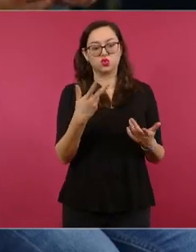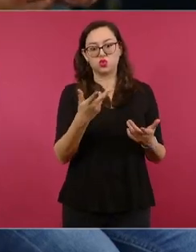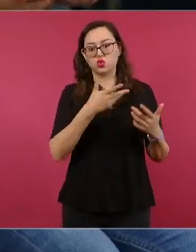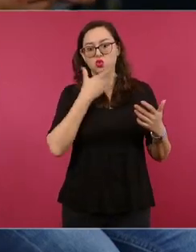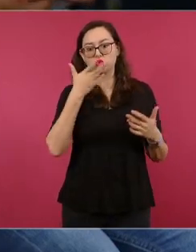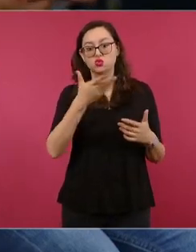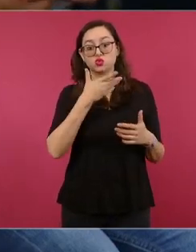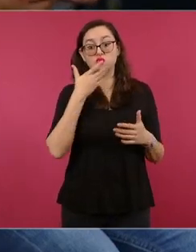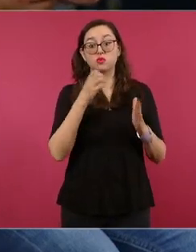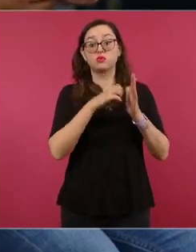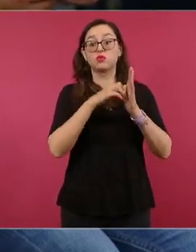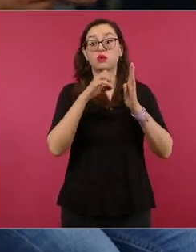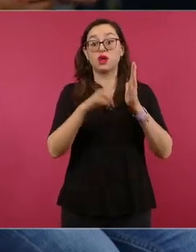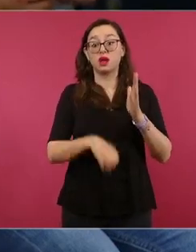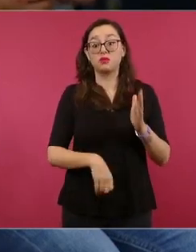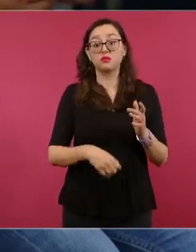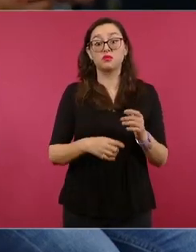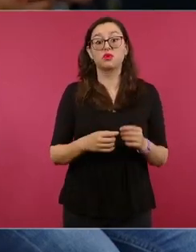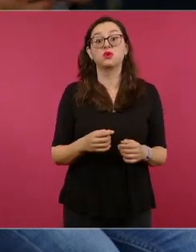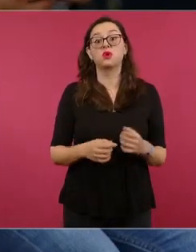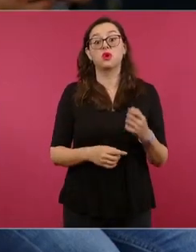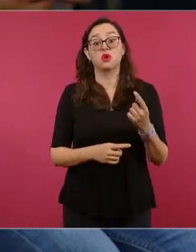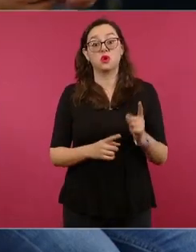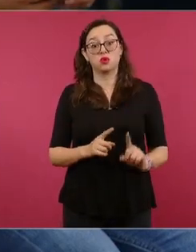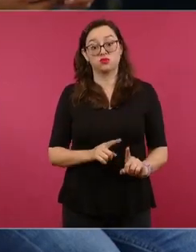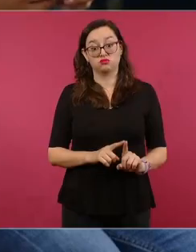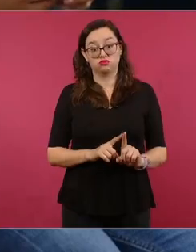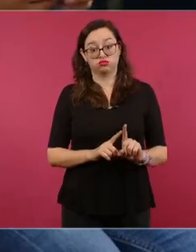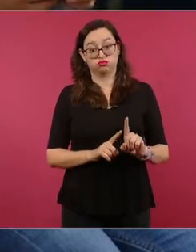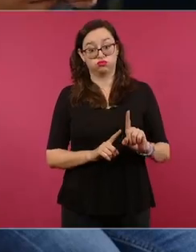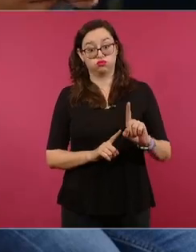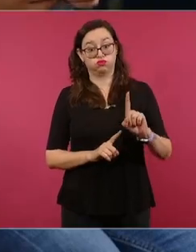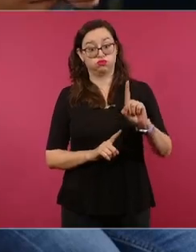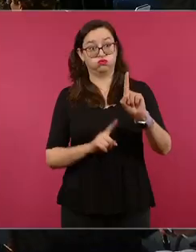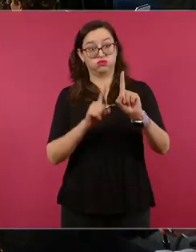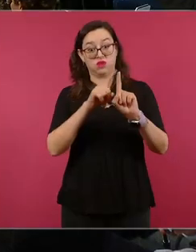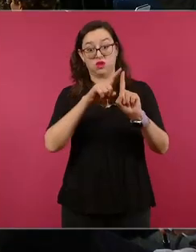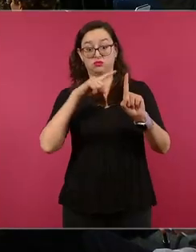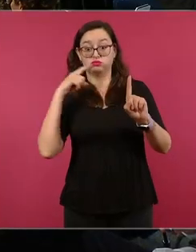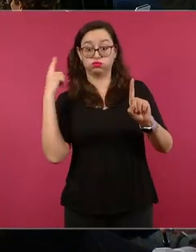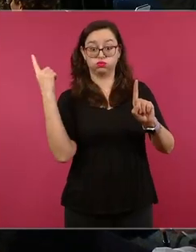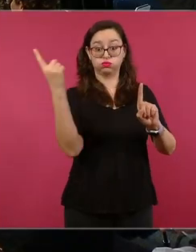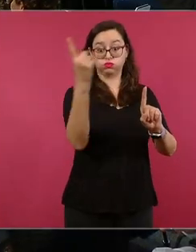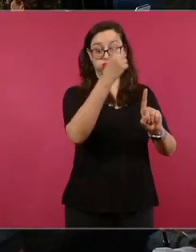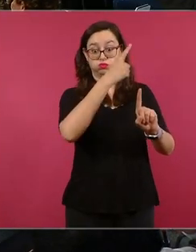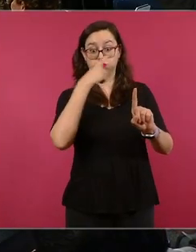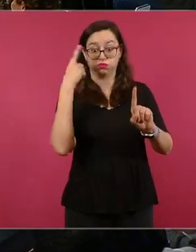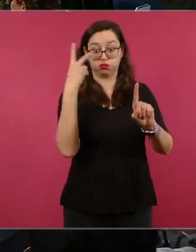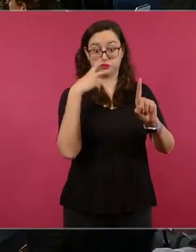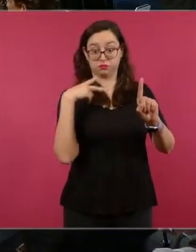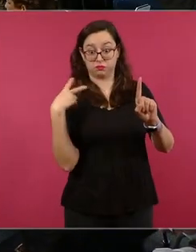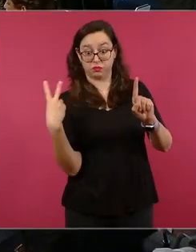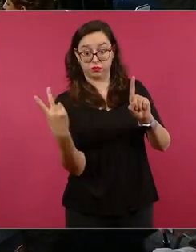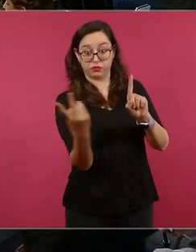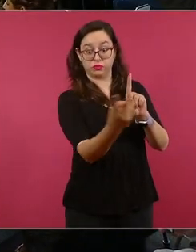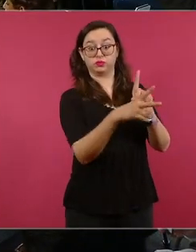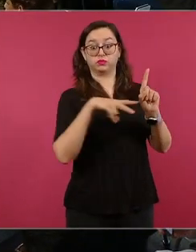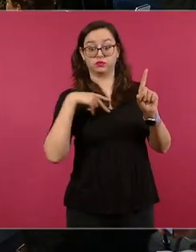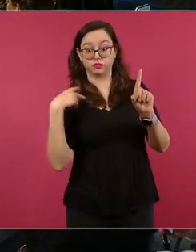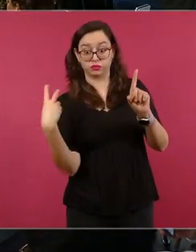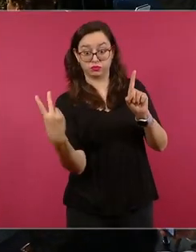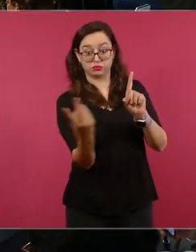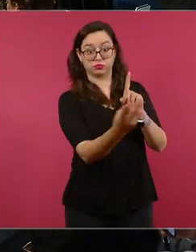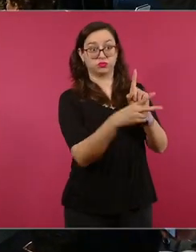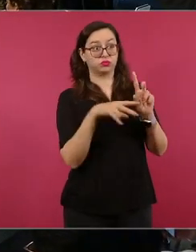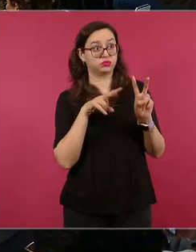Papantla, evidentemente cuando no es comercializado más como espectáculo que como ceremonia. Durante